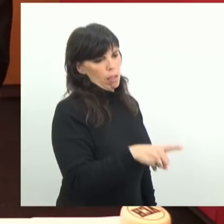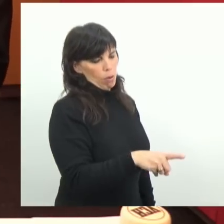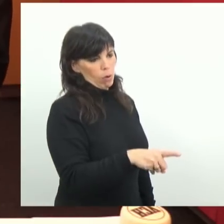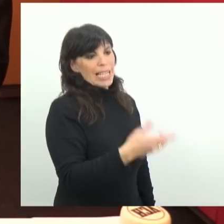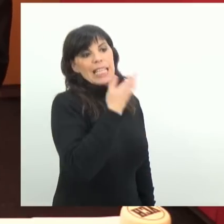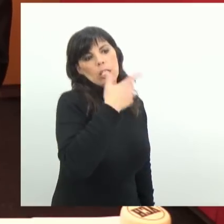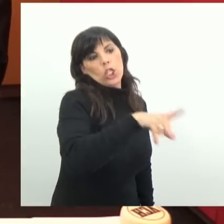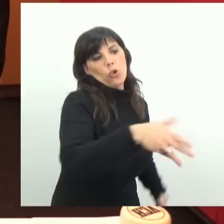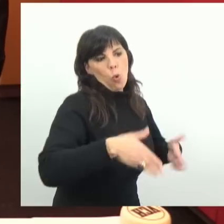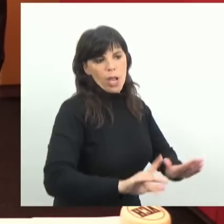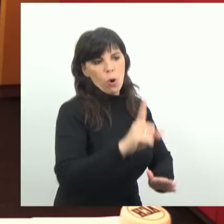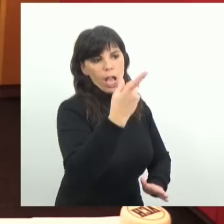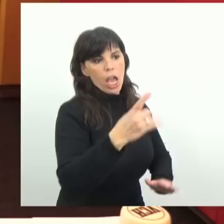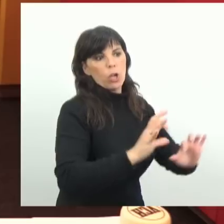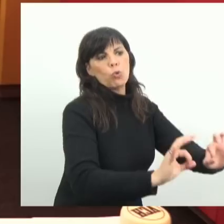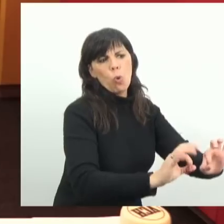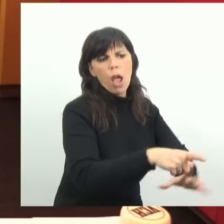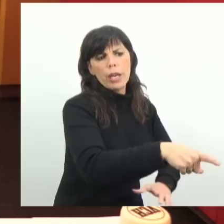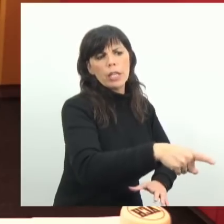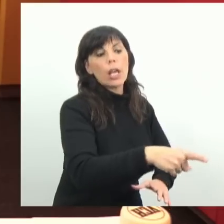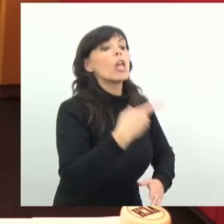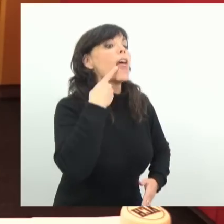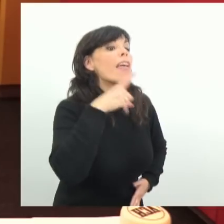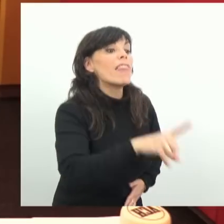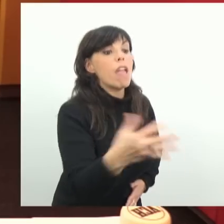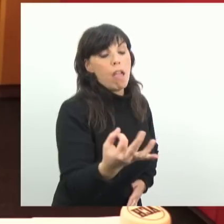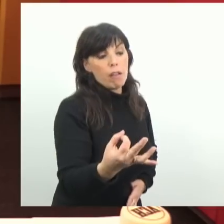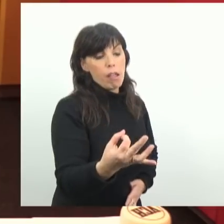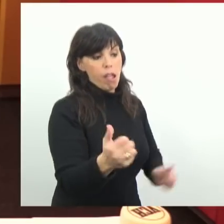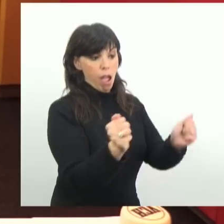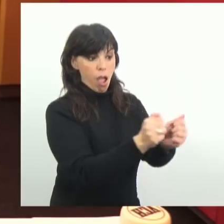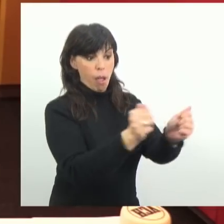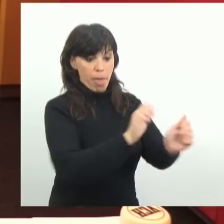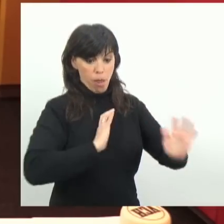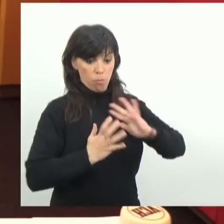de Dios, di que estas piedras se conviertan en pan.